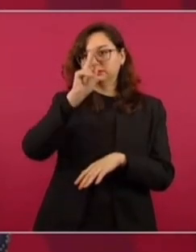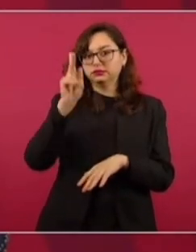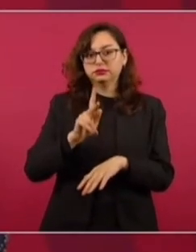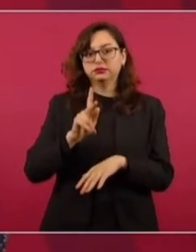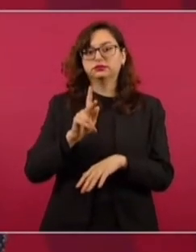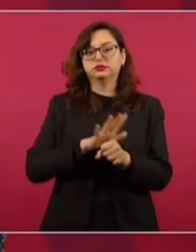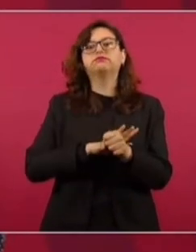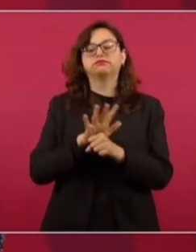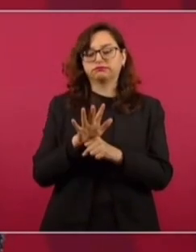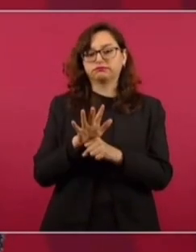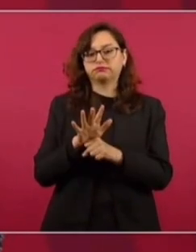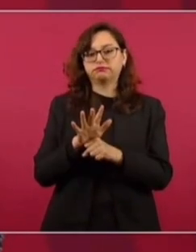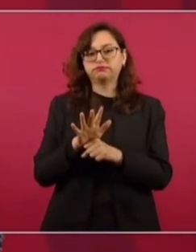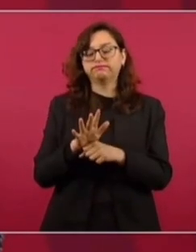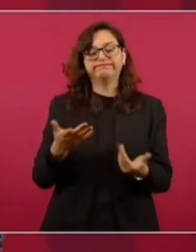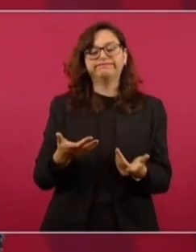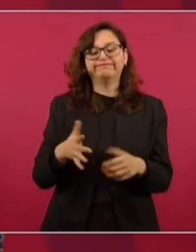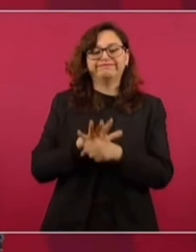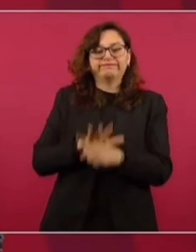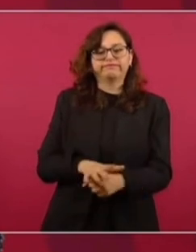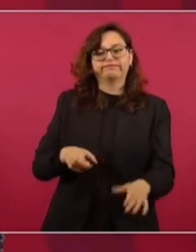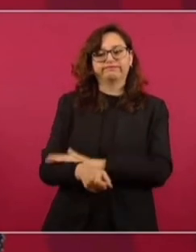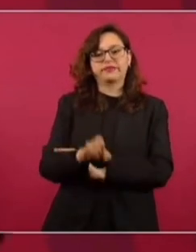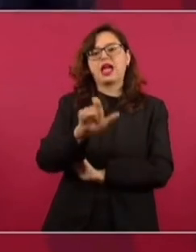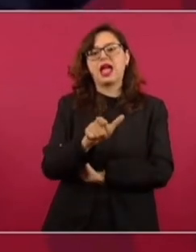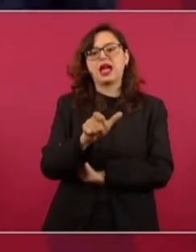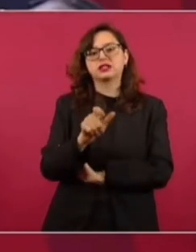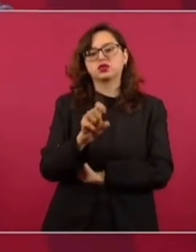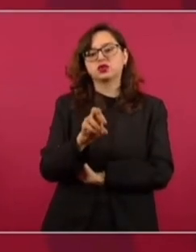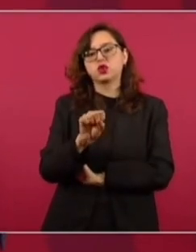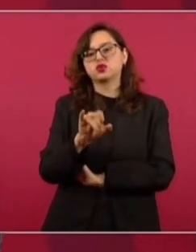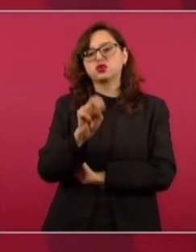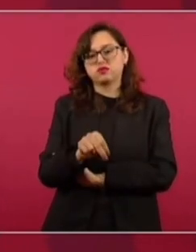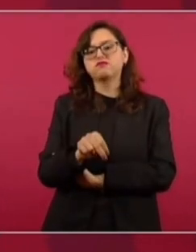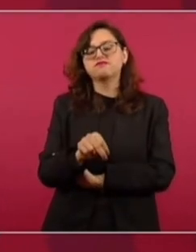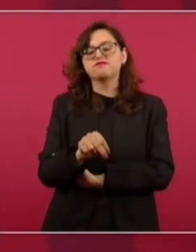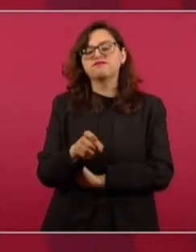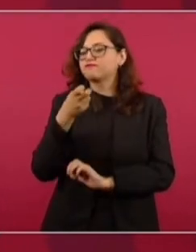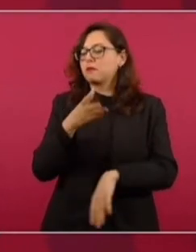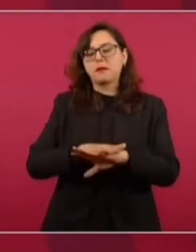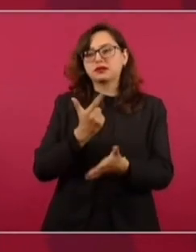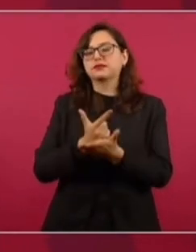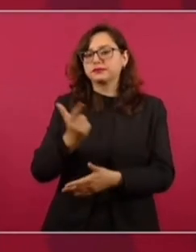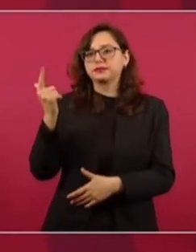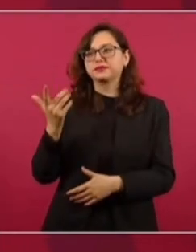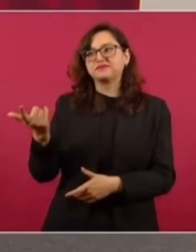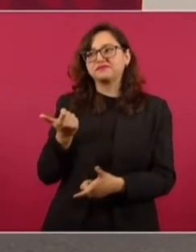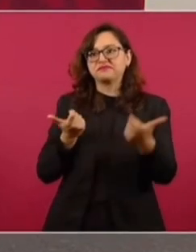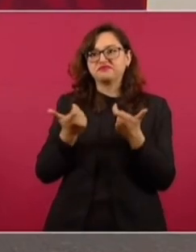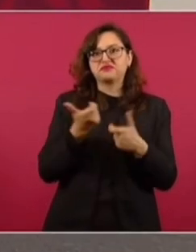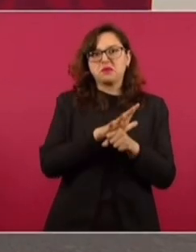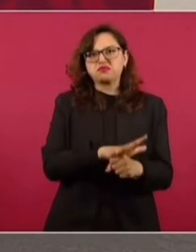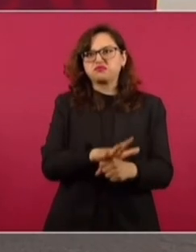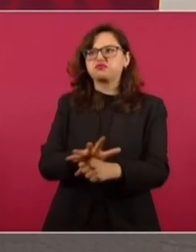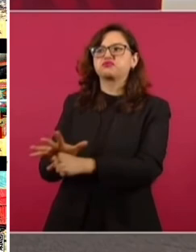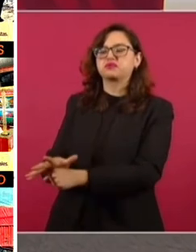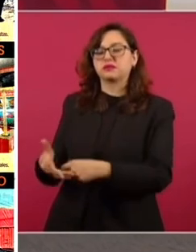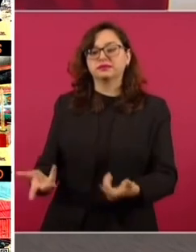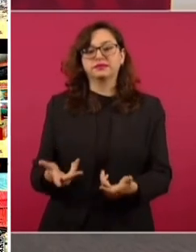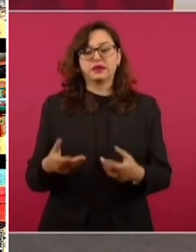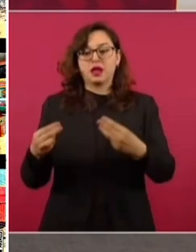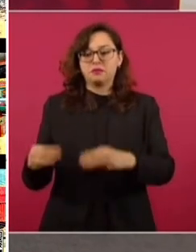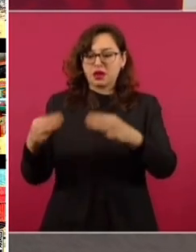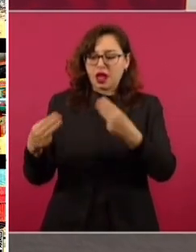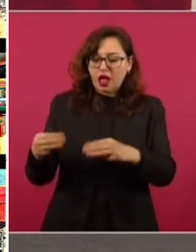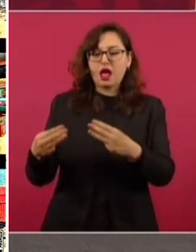creciendo es la extorsión de los delitos que se tienen. Y estamos trabajando en eso. Dominio